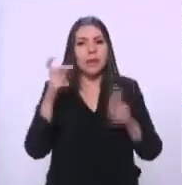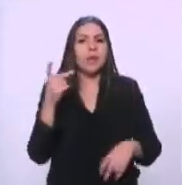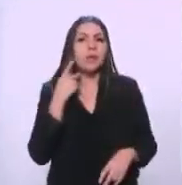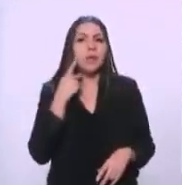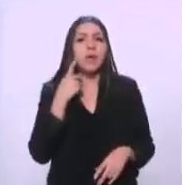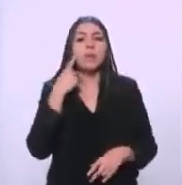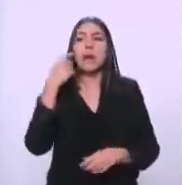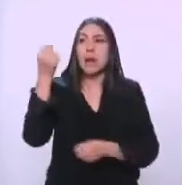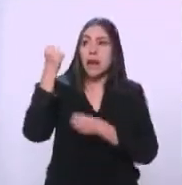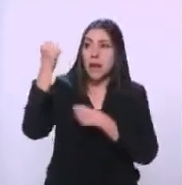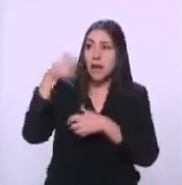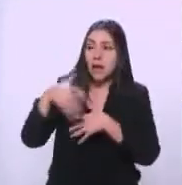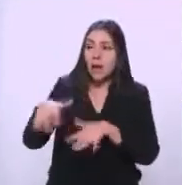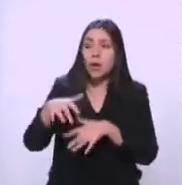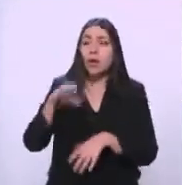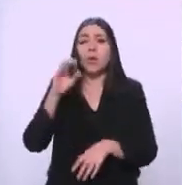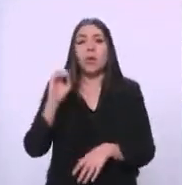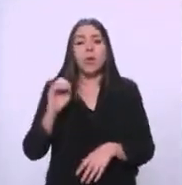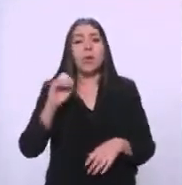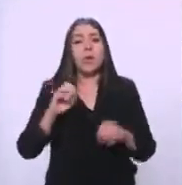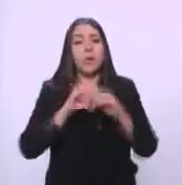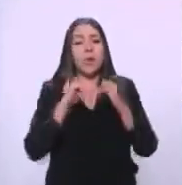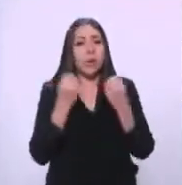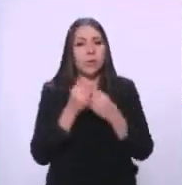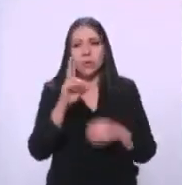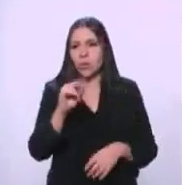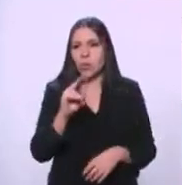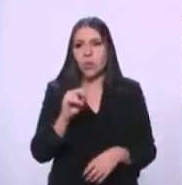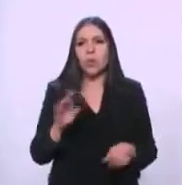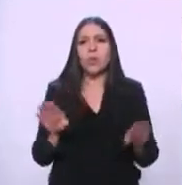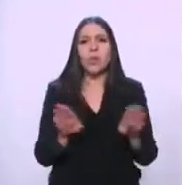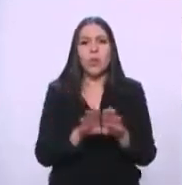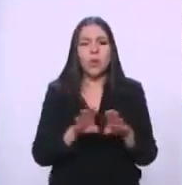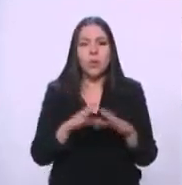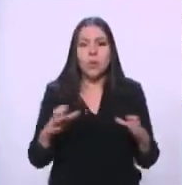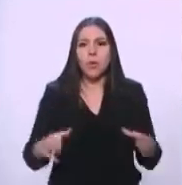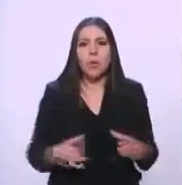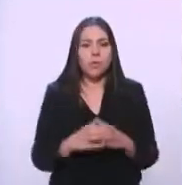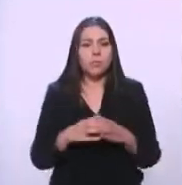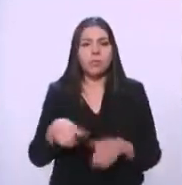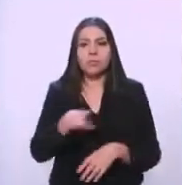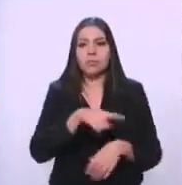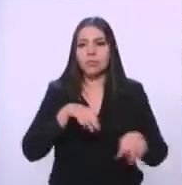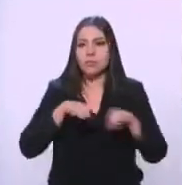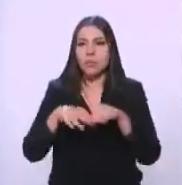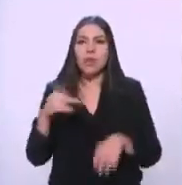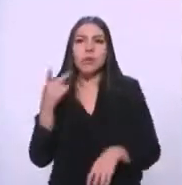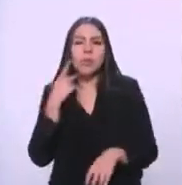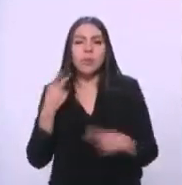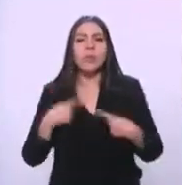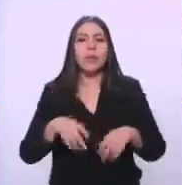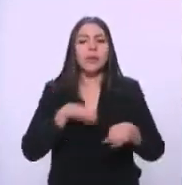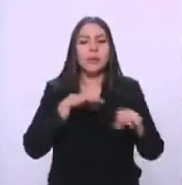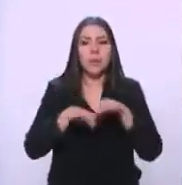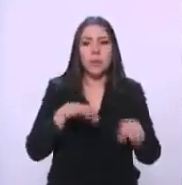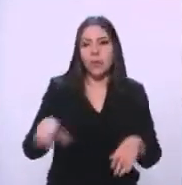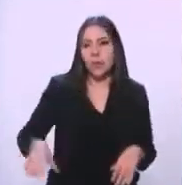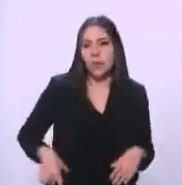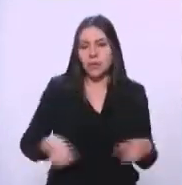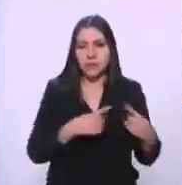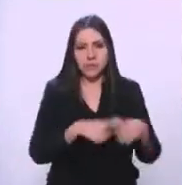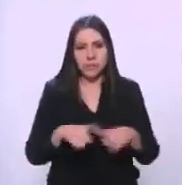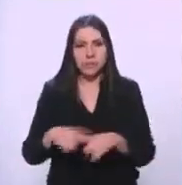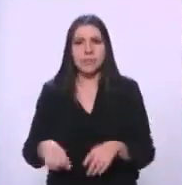en manifestaciones, no como organizaciones de la sociedad civil, sino como políticos, como funcionarios públicos, etcétera,